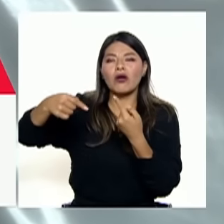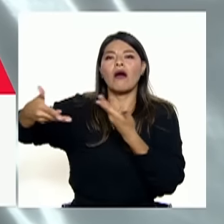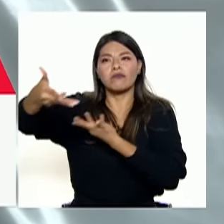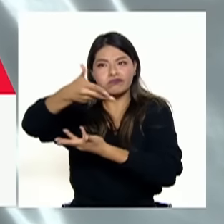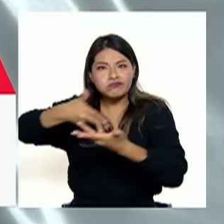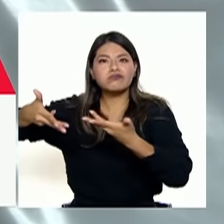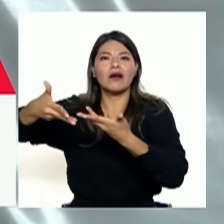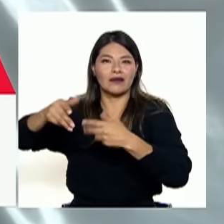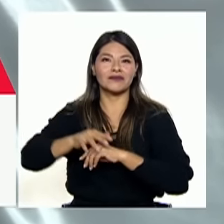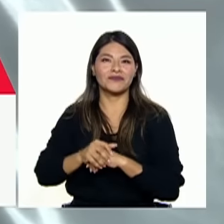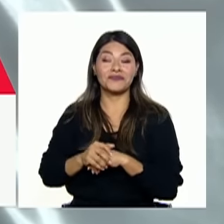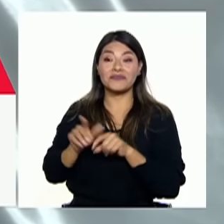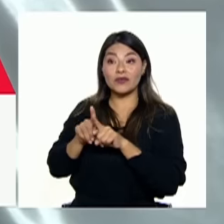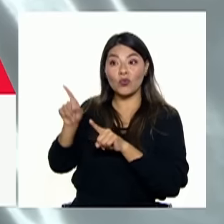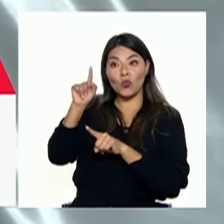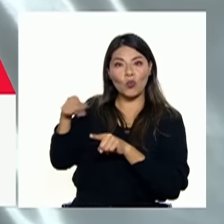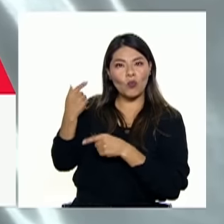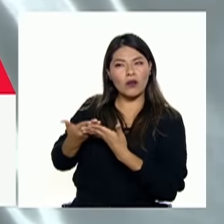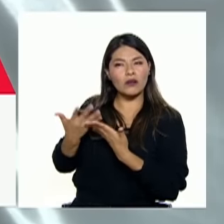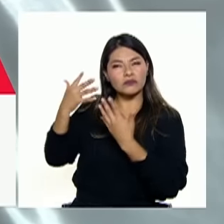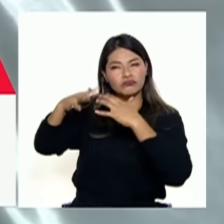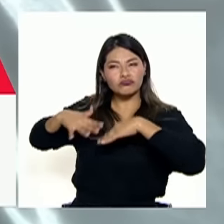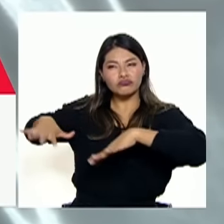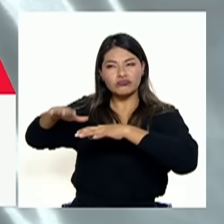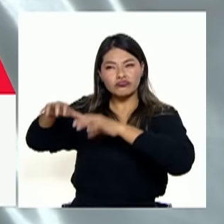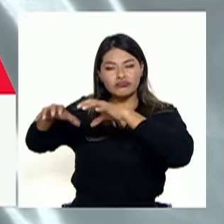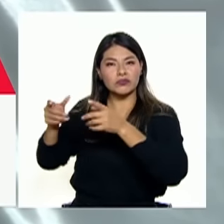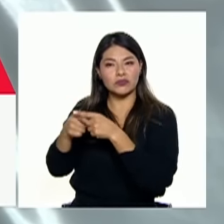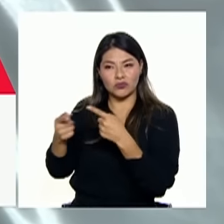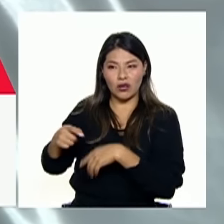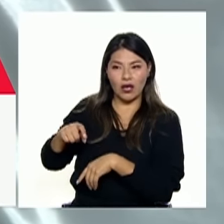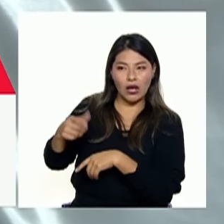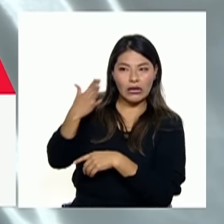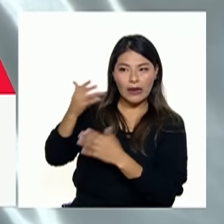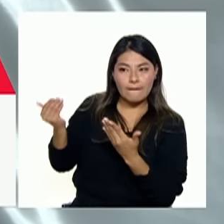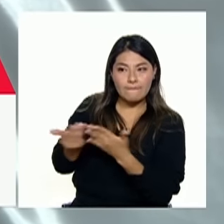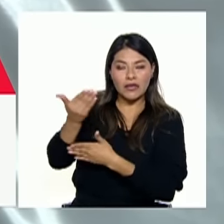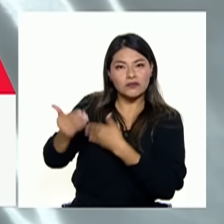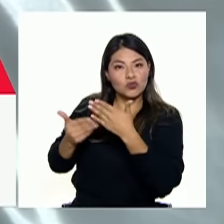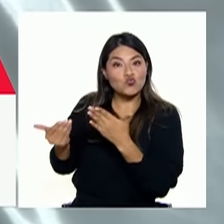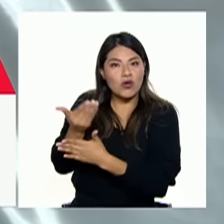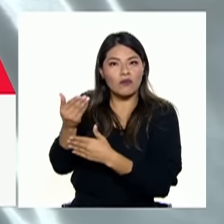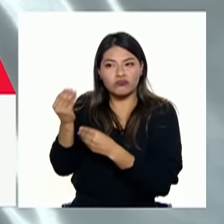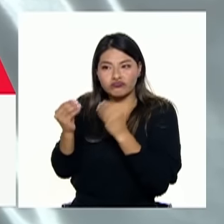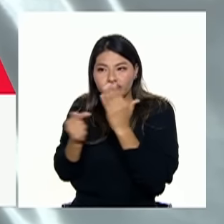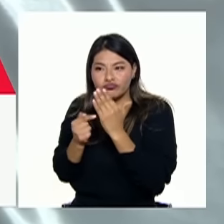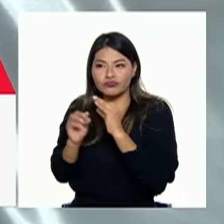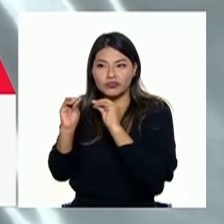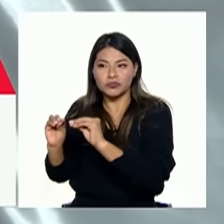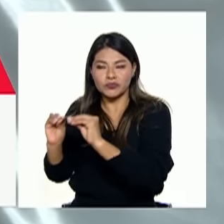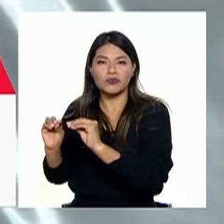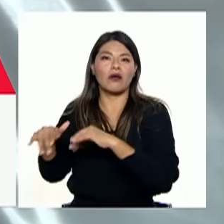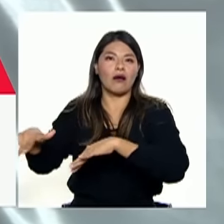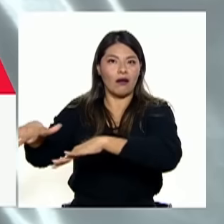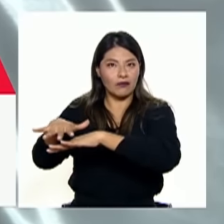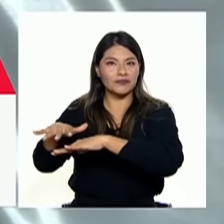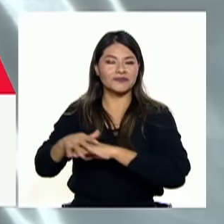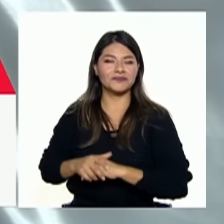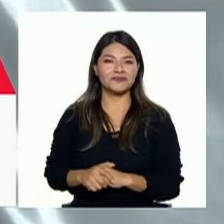gremio, reforzando su estructura y modernizando su gestión. Finalmente, quiero